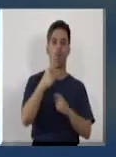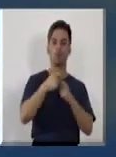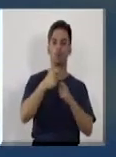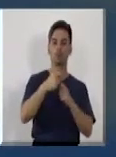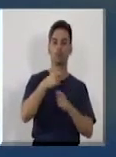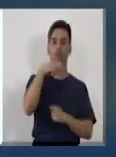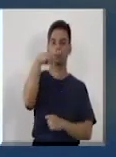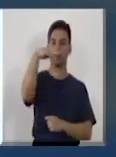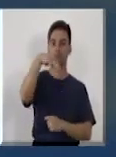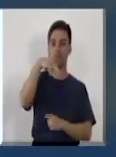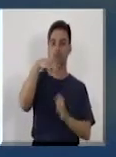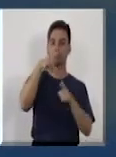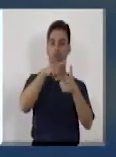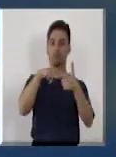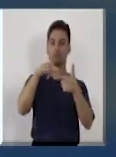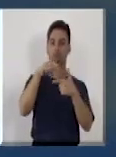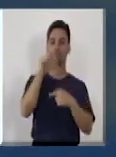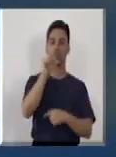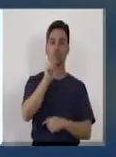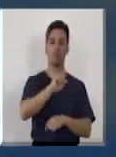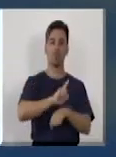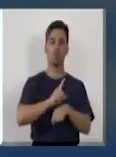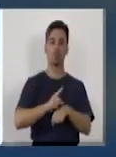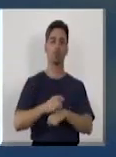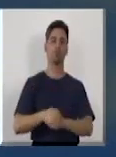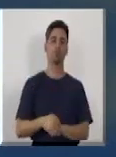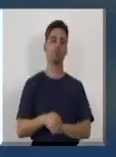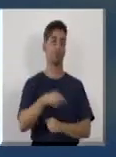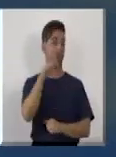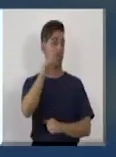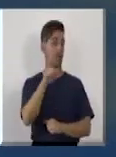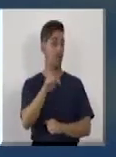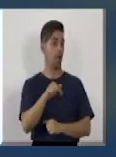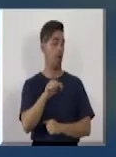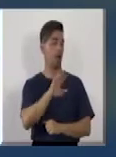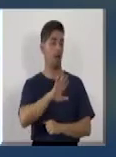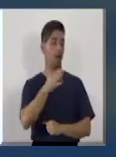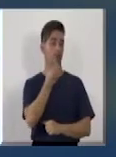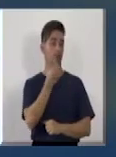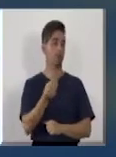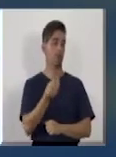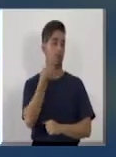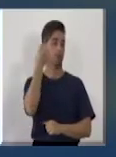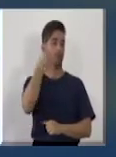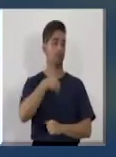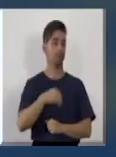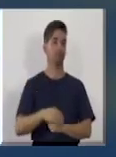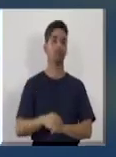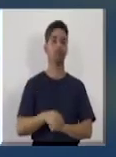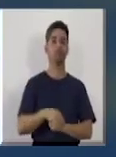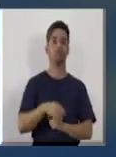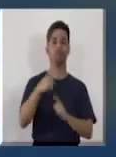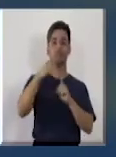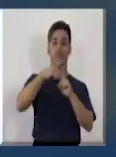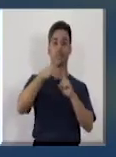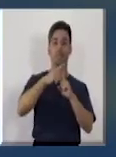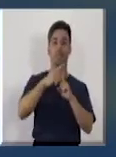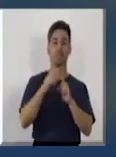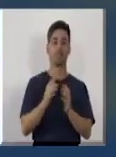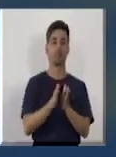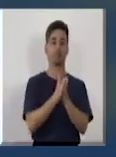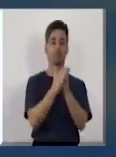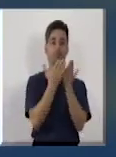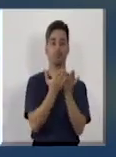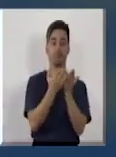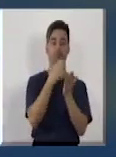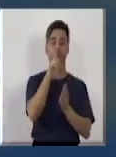por segundo. Por lo tanto, estamos en condiciones de retomar el ejercicio 1.52 del libro de texto